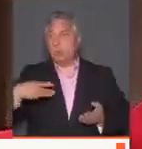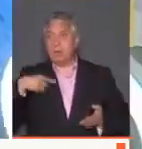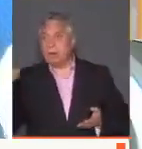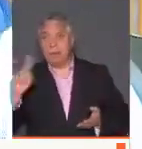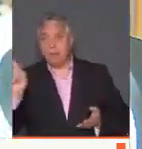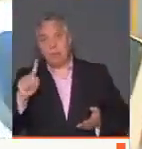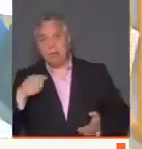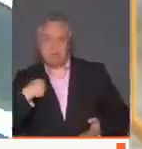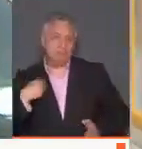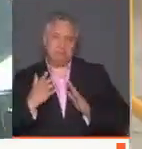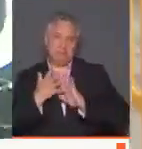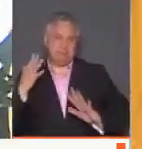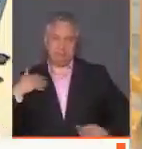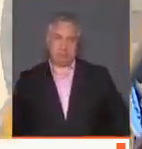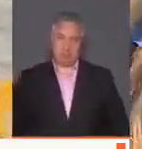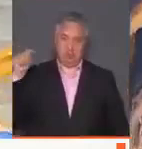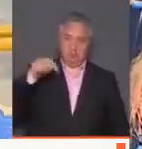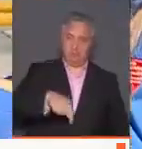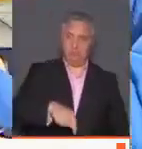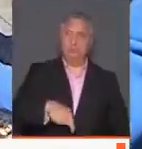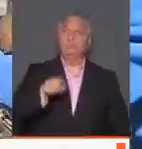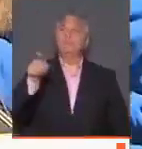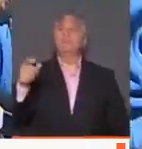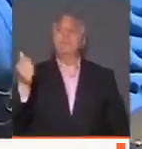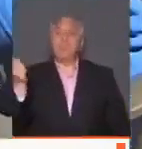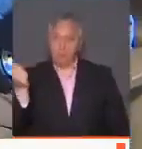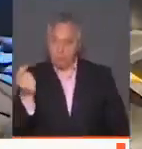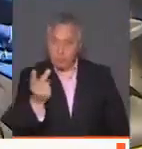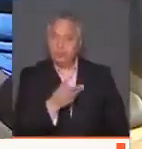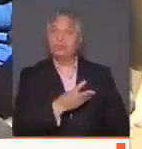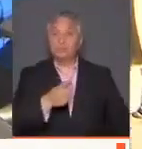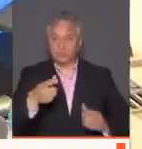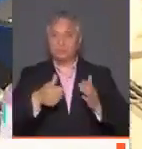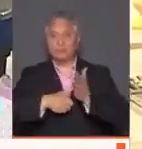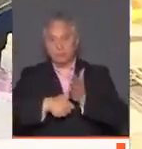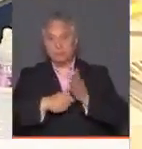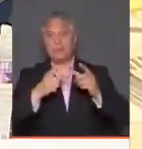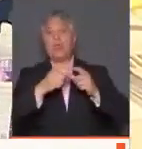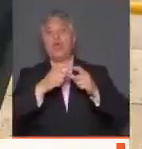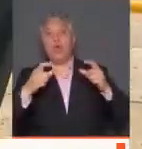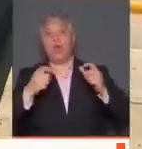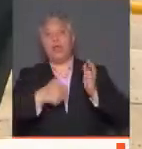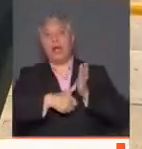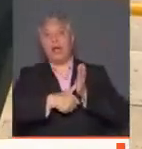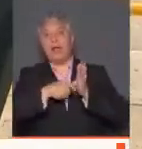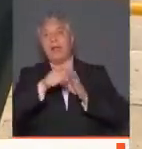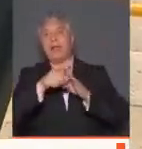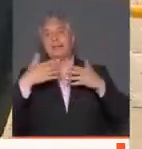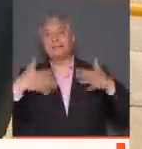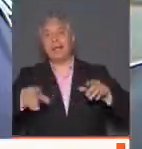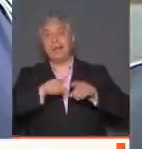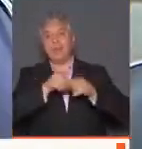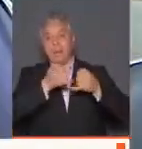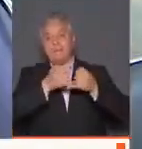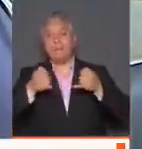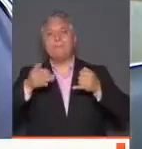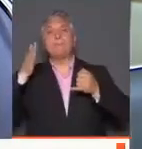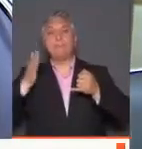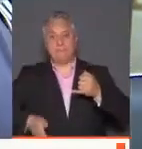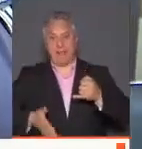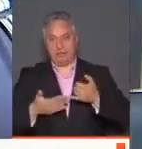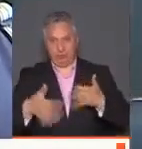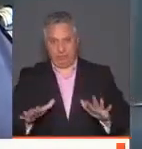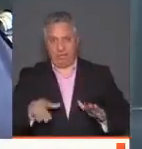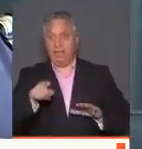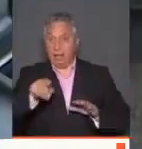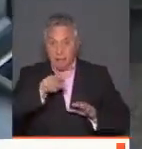para acá. Como Benjamín, son varios los que han extraviado o ha caducado su cédula de identidad. Renovarlas es todo un trámite, ya